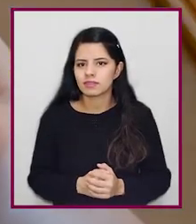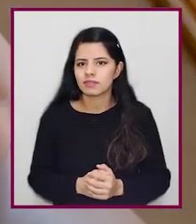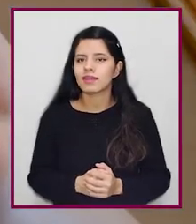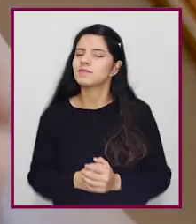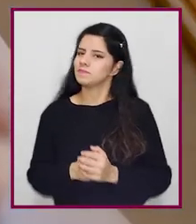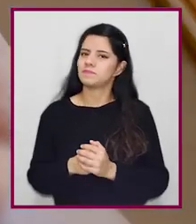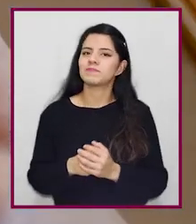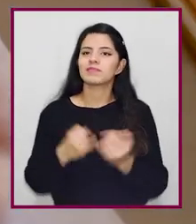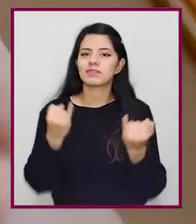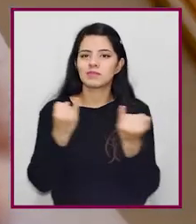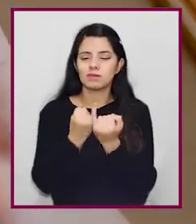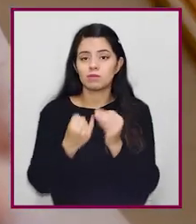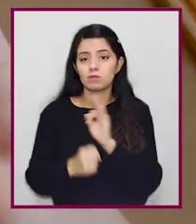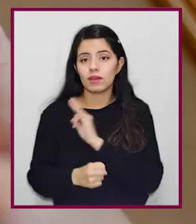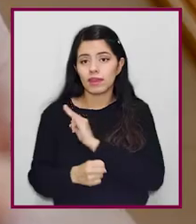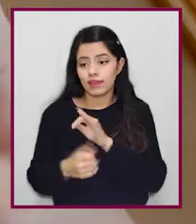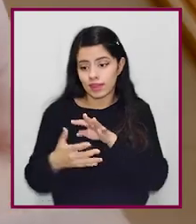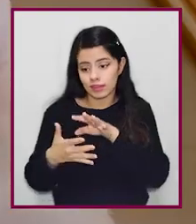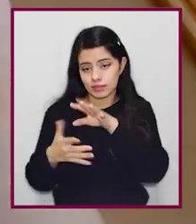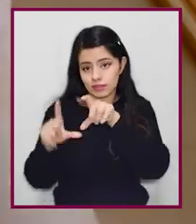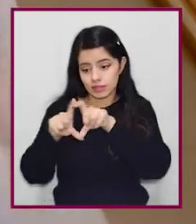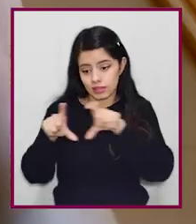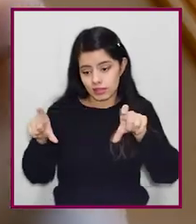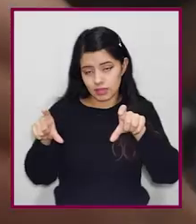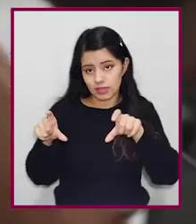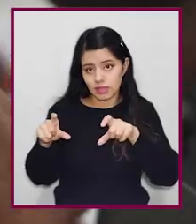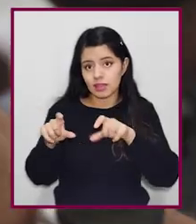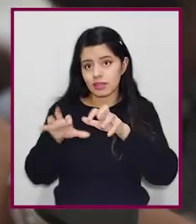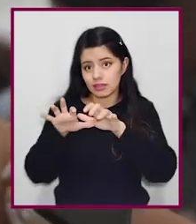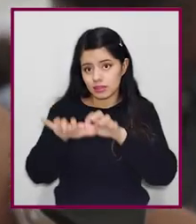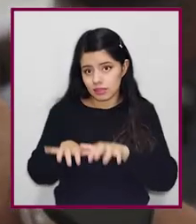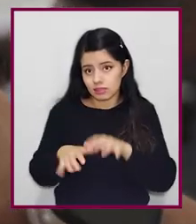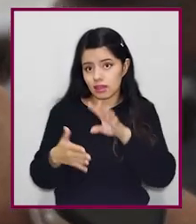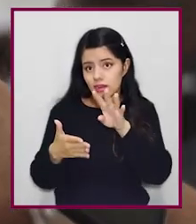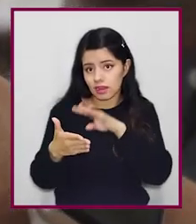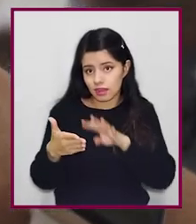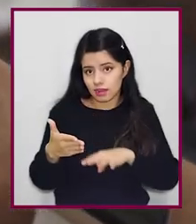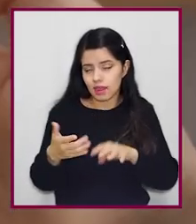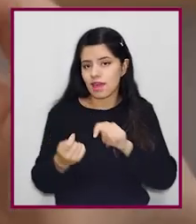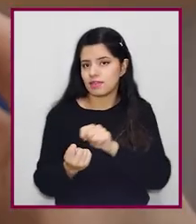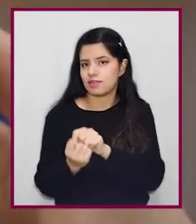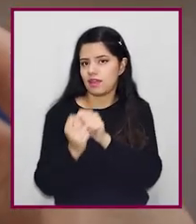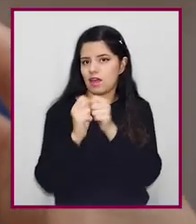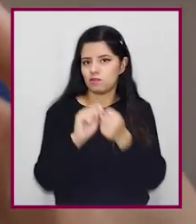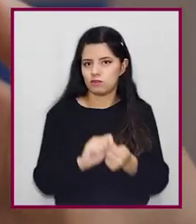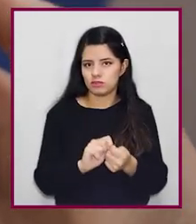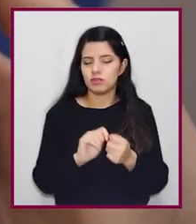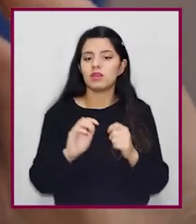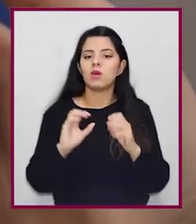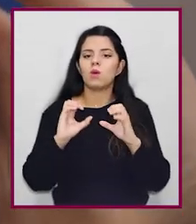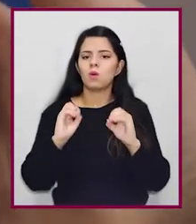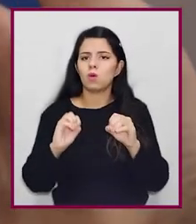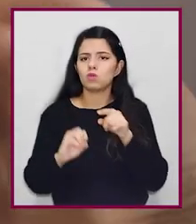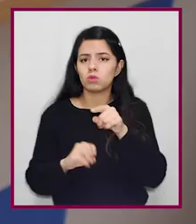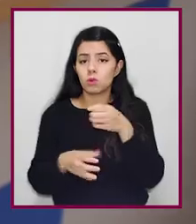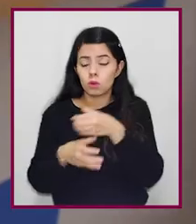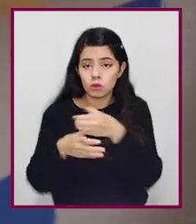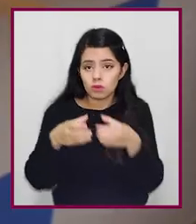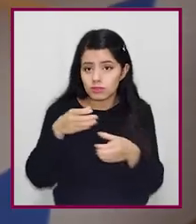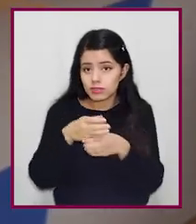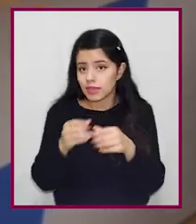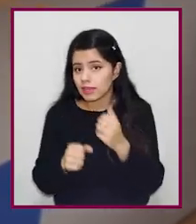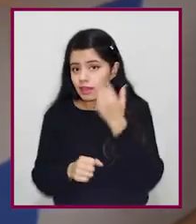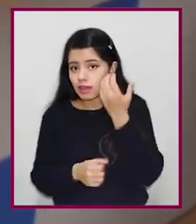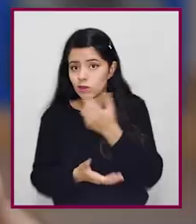Pues también puedes escanear un texto para traducirlo, por ejemplo. O puedes escanear artículos que deseas comprar,